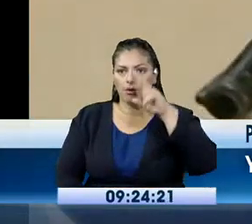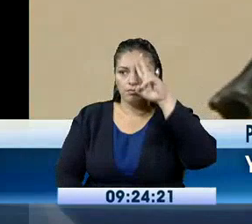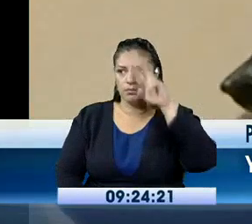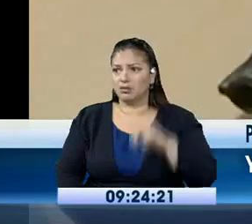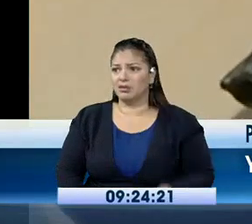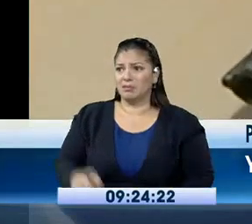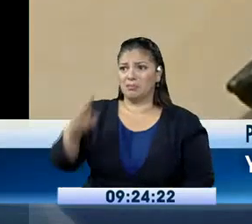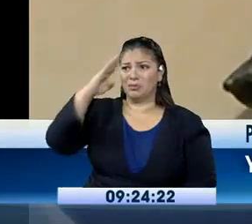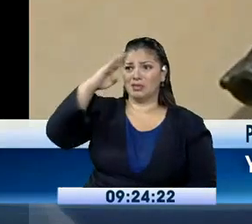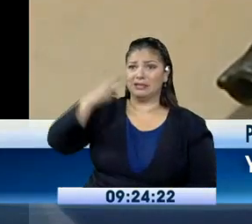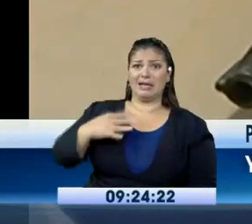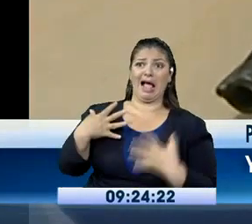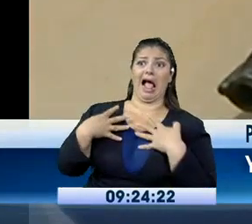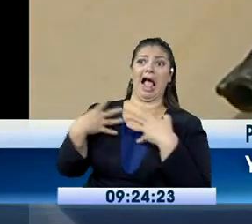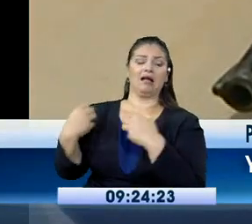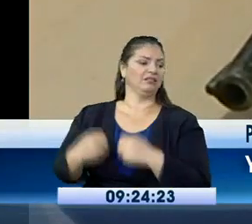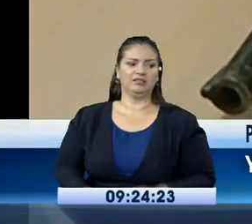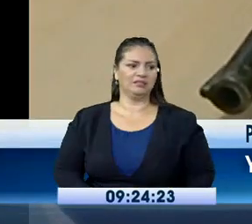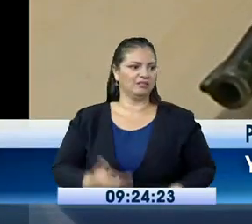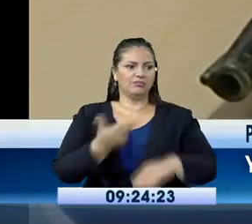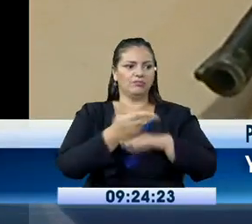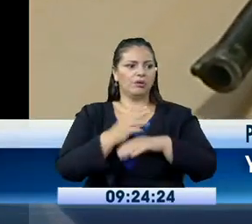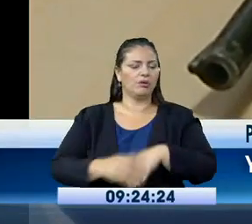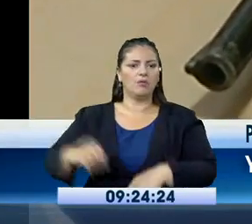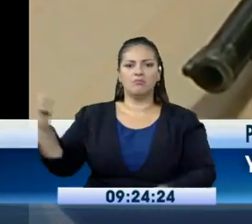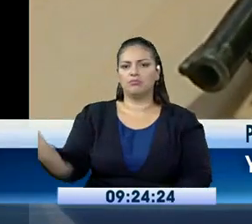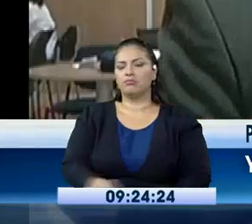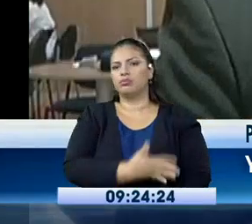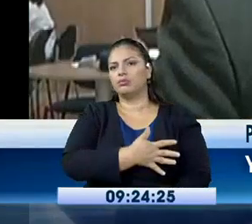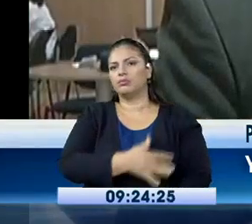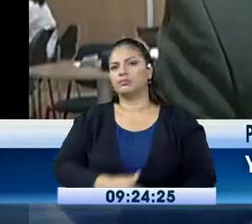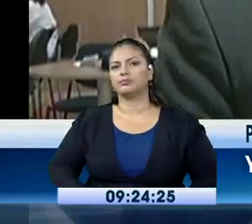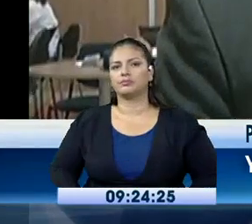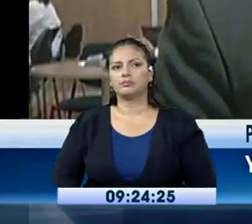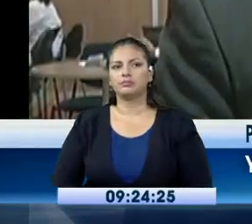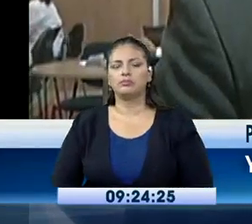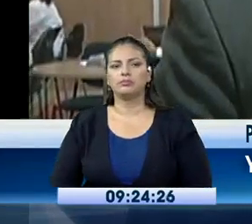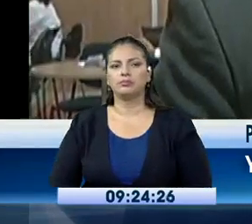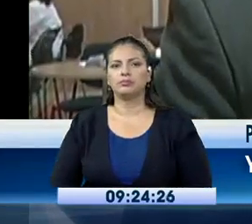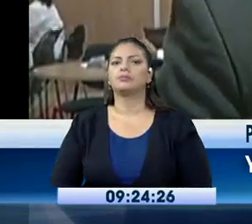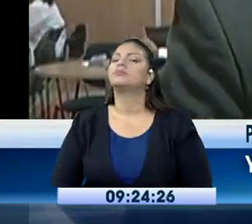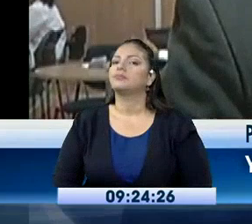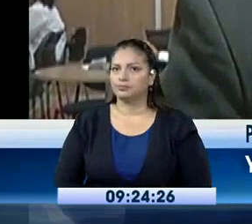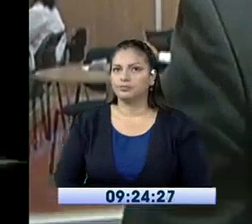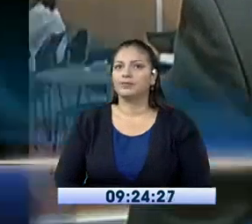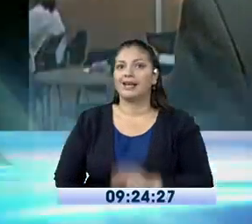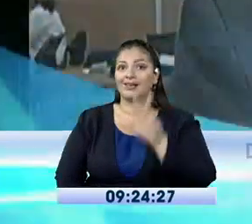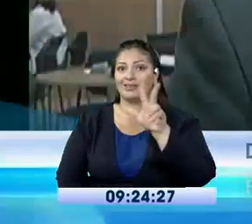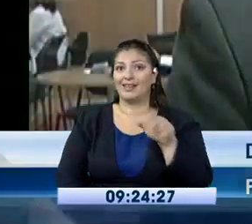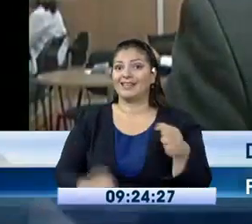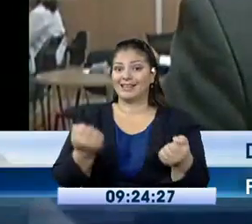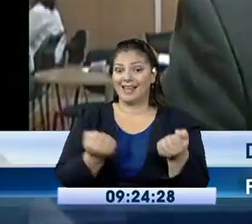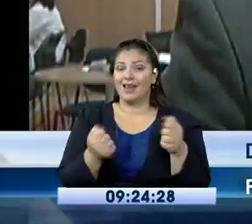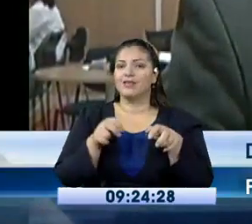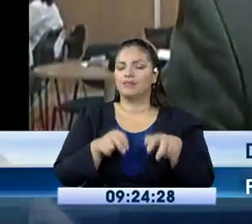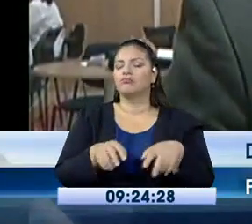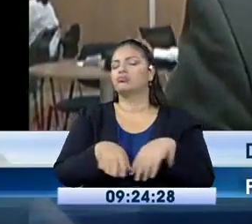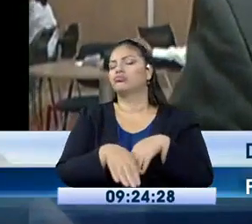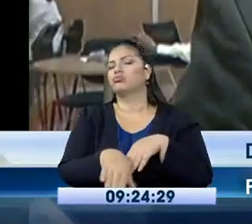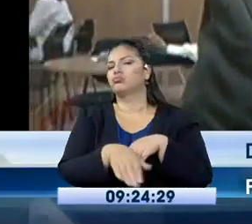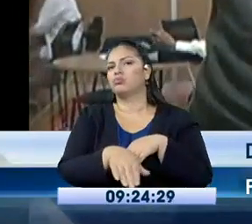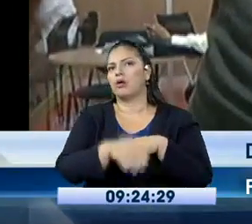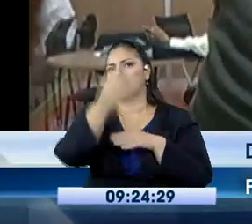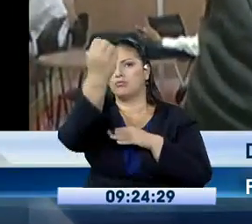portaba consigo. Se dieron a la fuga. En un semáforo paran, se bajan los tres ocupantes de ese vehículo, el